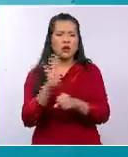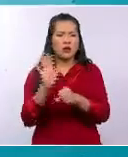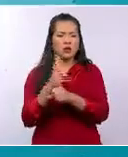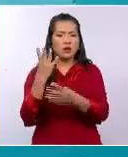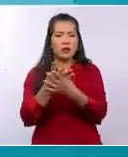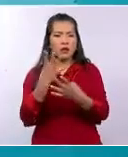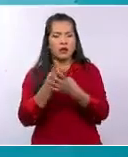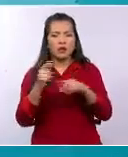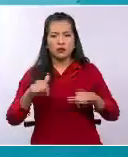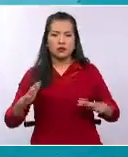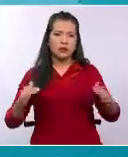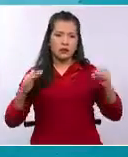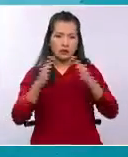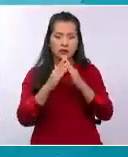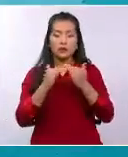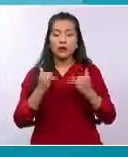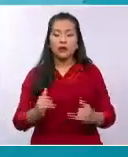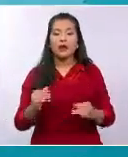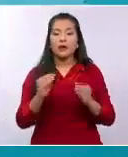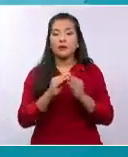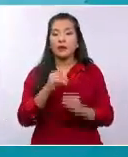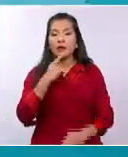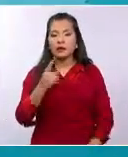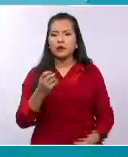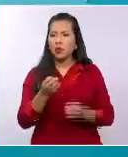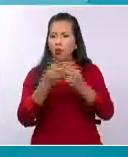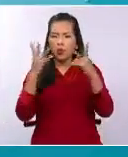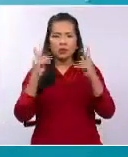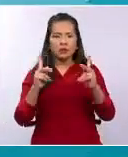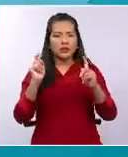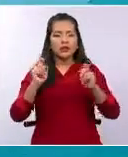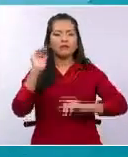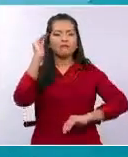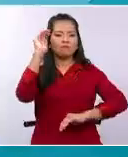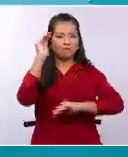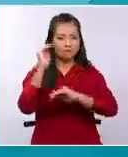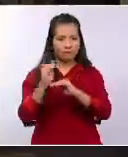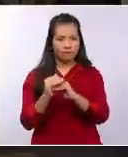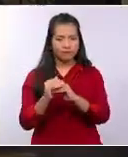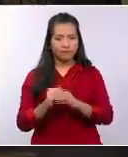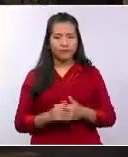régimen penitenciario está buscando reducir el hacinamiento en las diferentes cárceles.